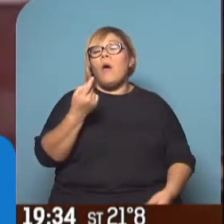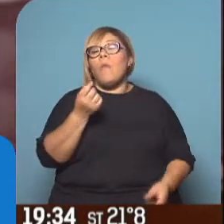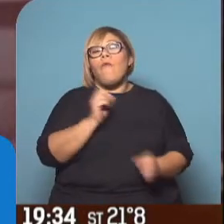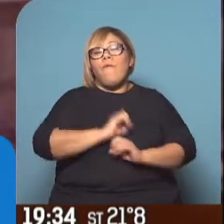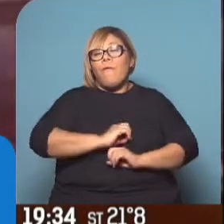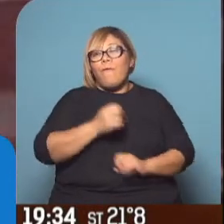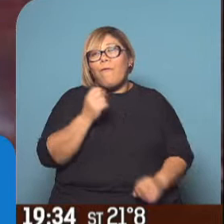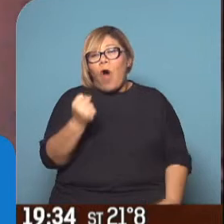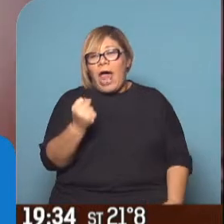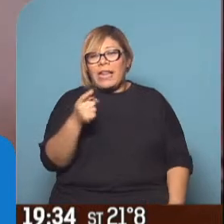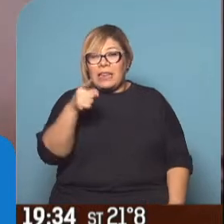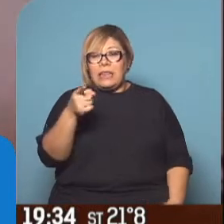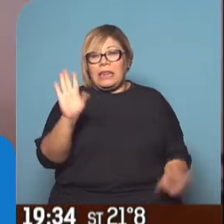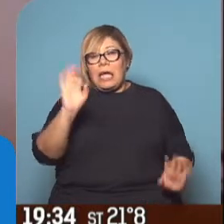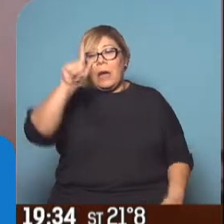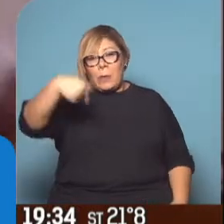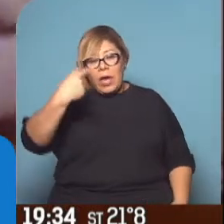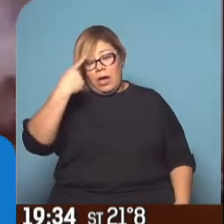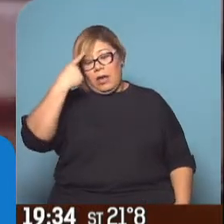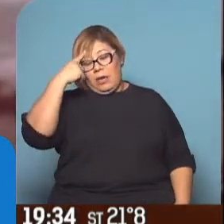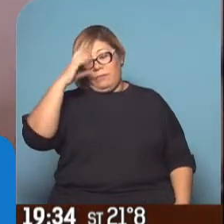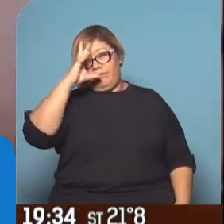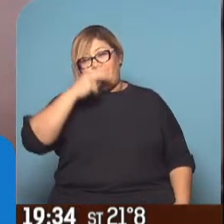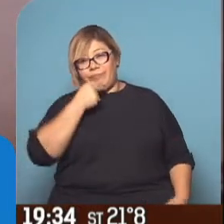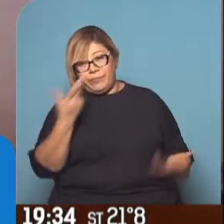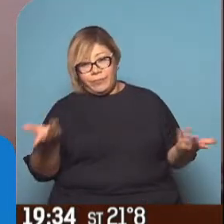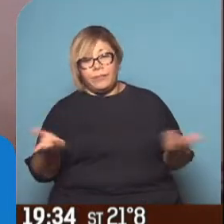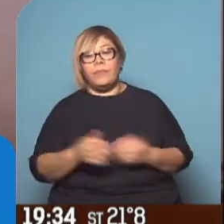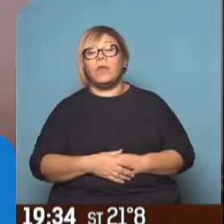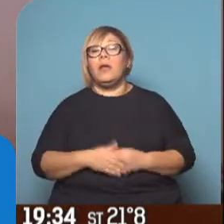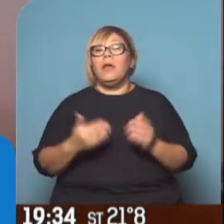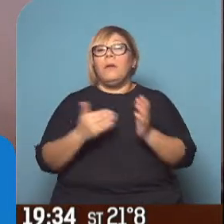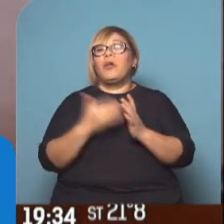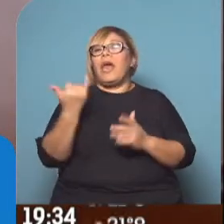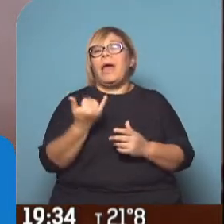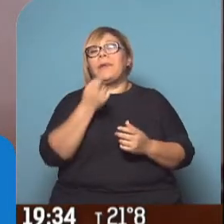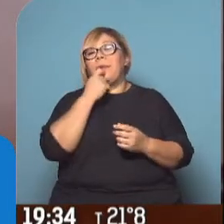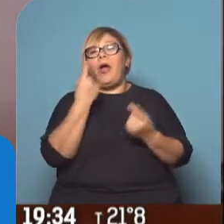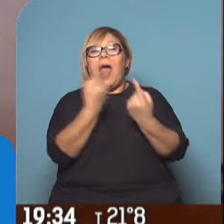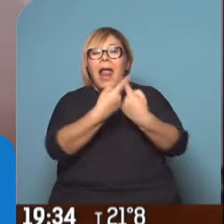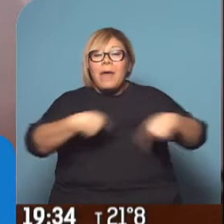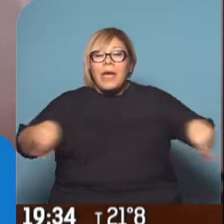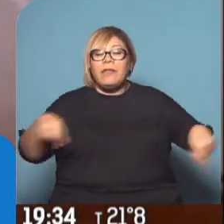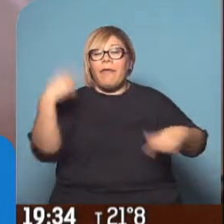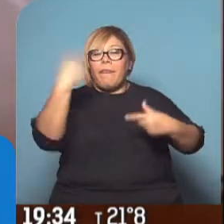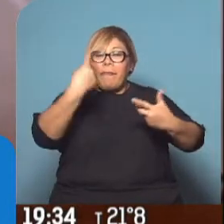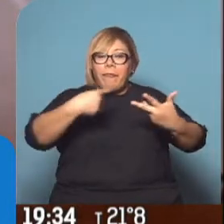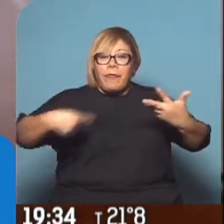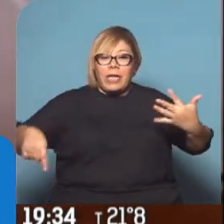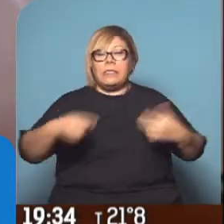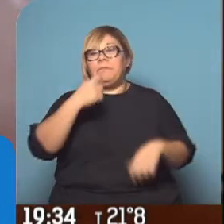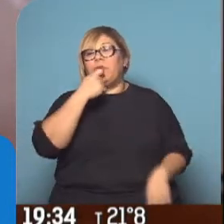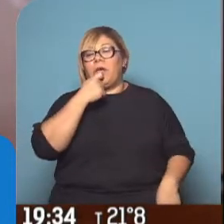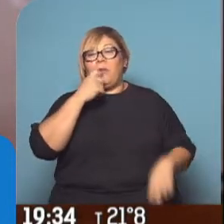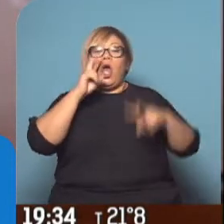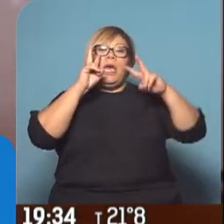indicio. No olvidemos que la causa tiene una cantidad, Sí. la causa a nivel pericial, ¿no? Digamos, tiene una cantidad de elementos, dentro de las cuales está la parte de la